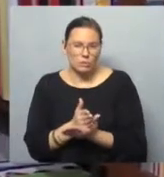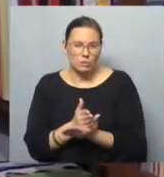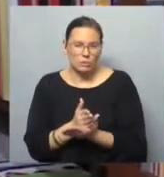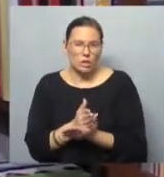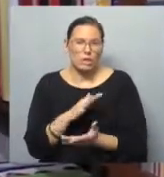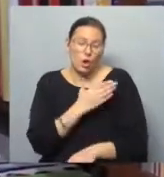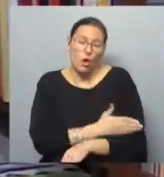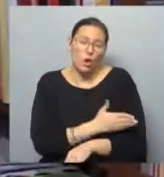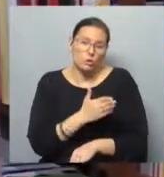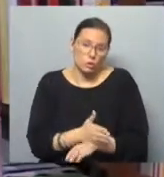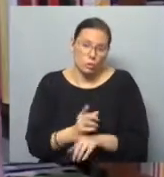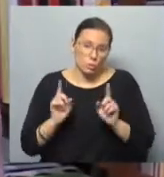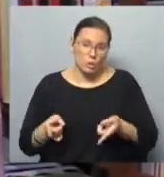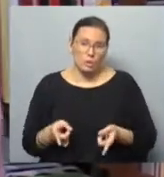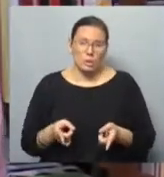sus consecuencias.